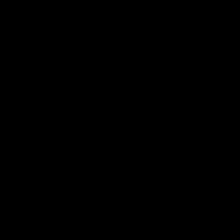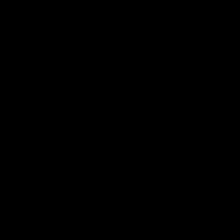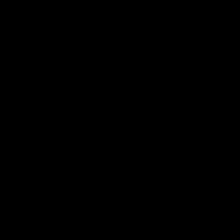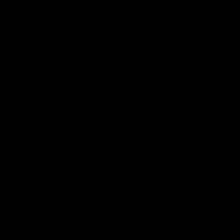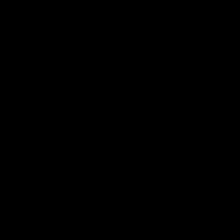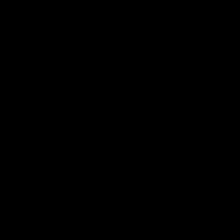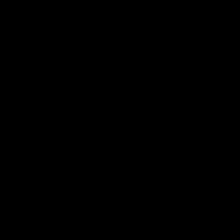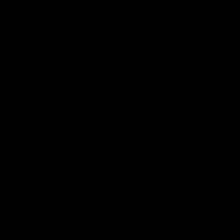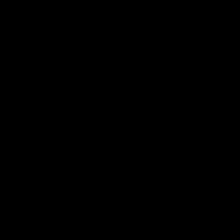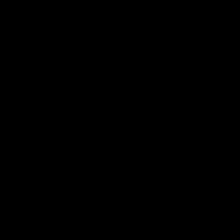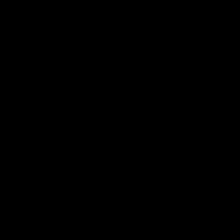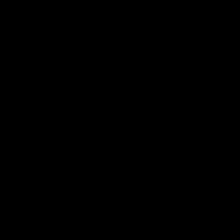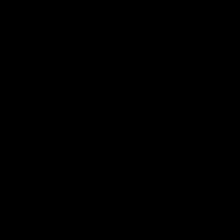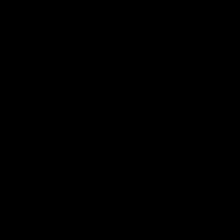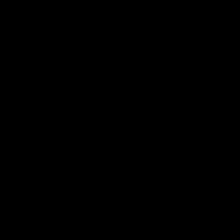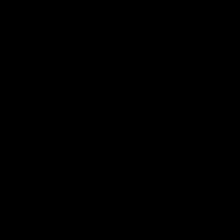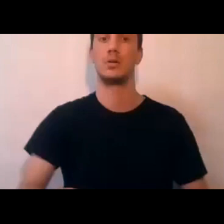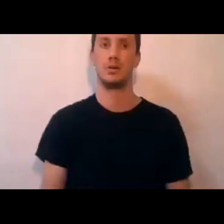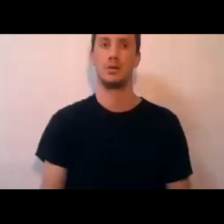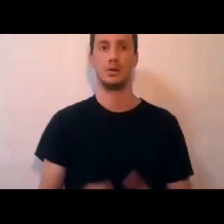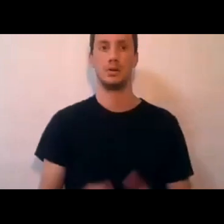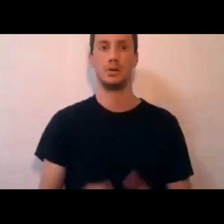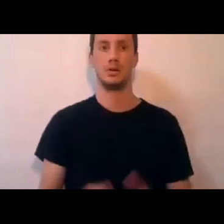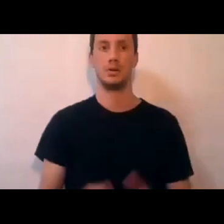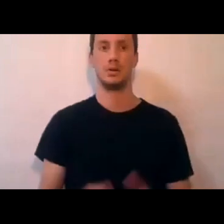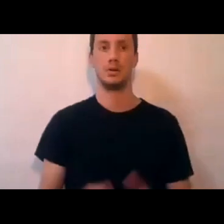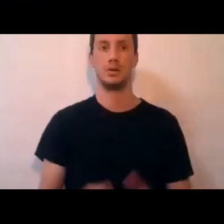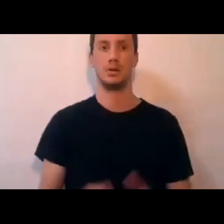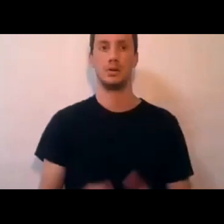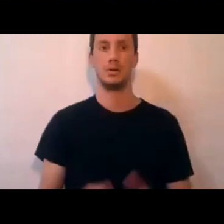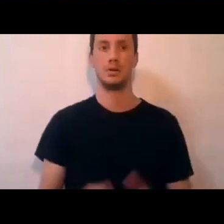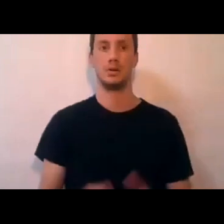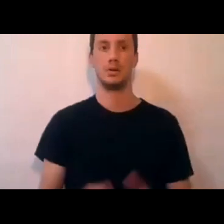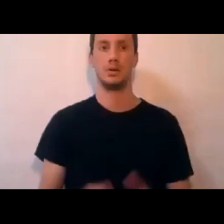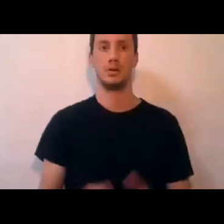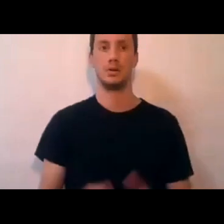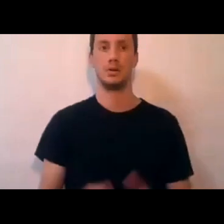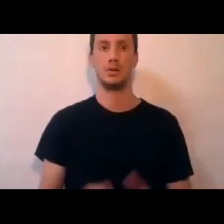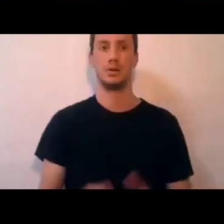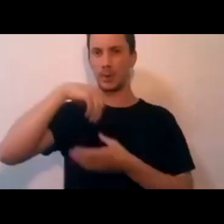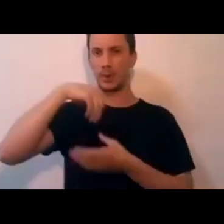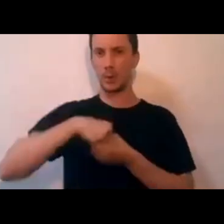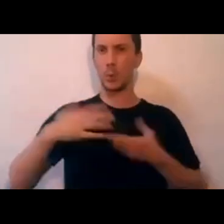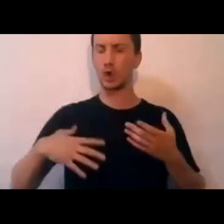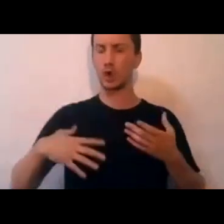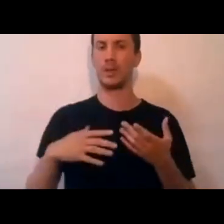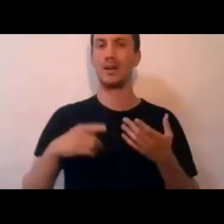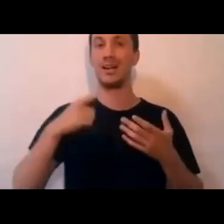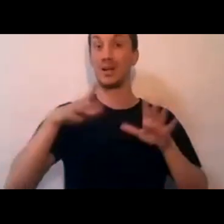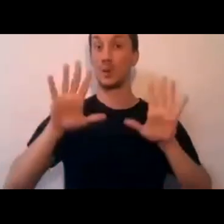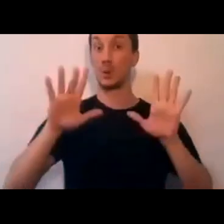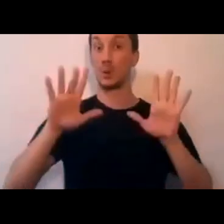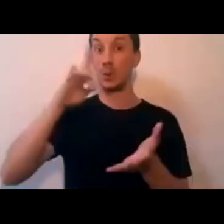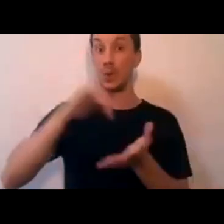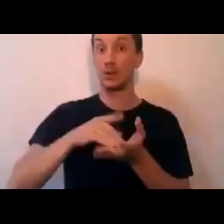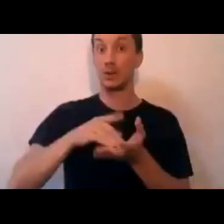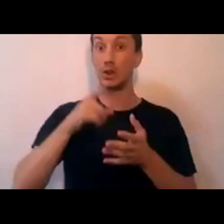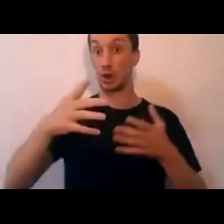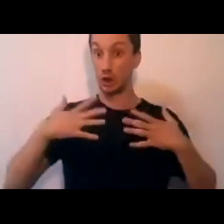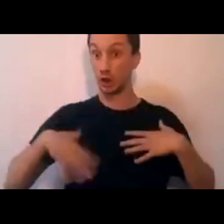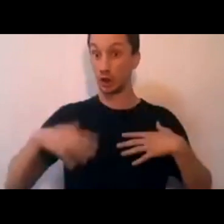ropa, cubrirse con la ropa. En cuanto a la ropa, no toda protege del